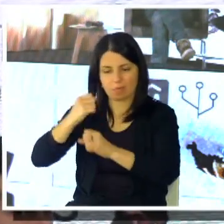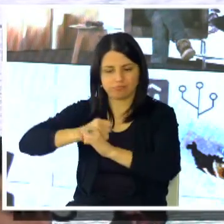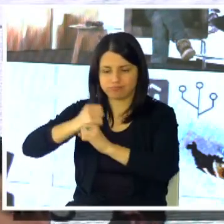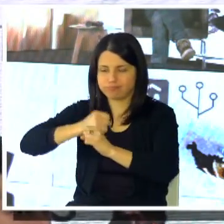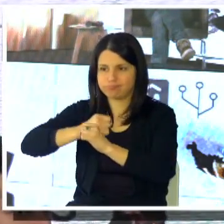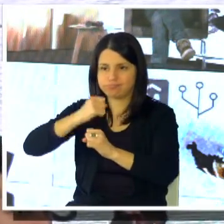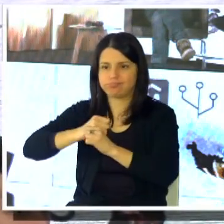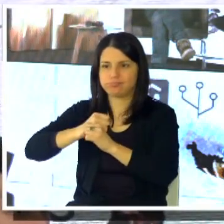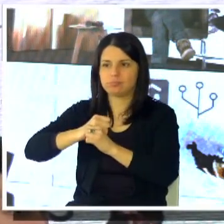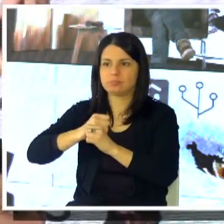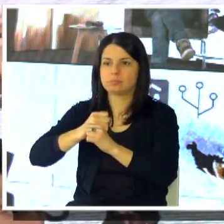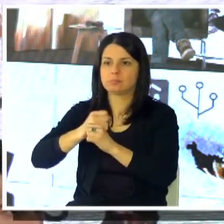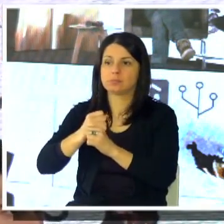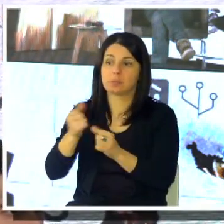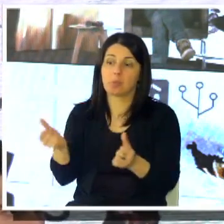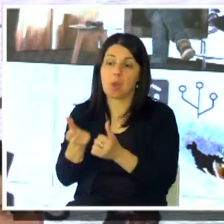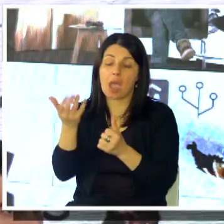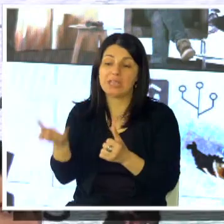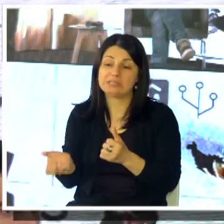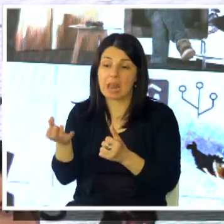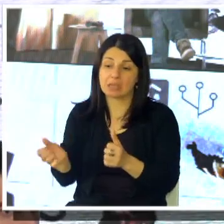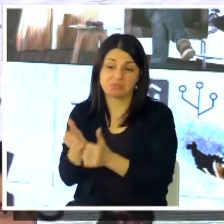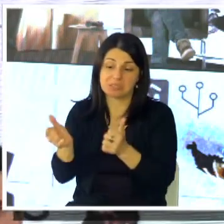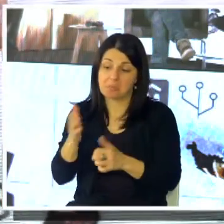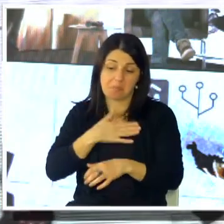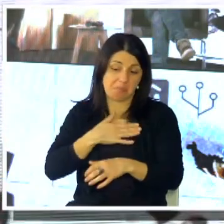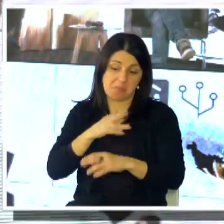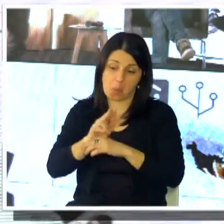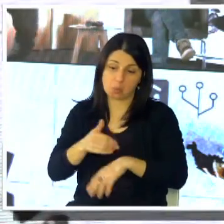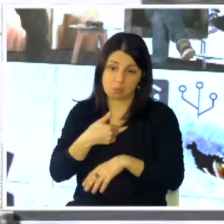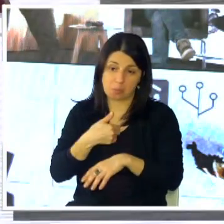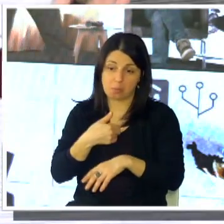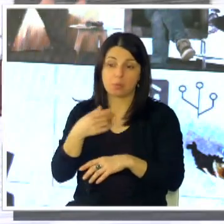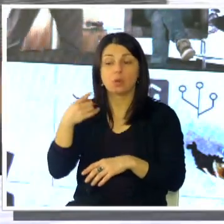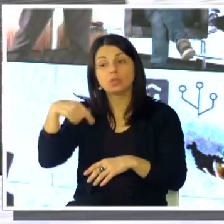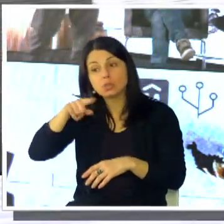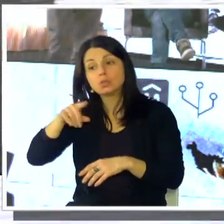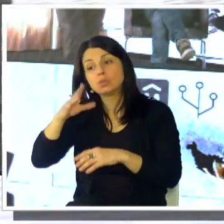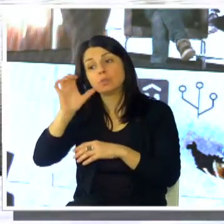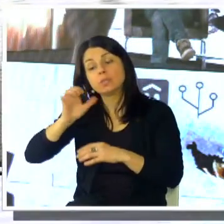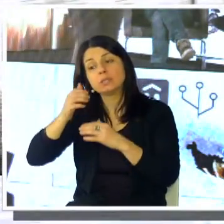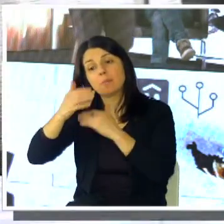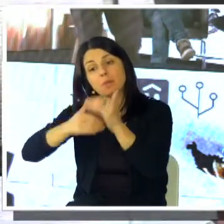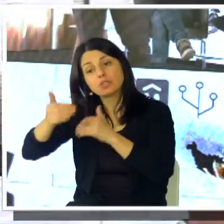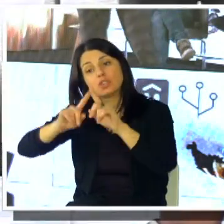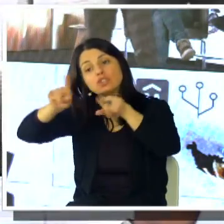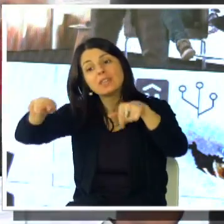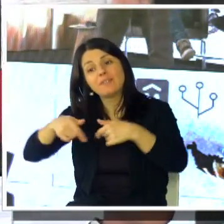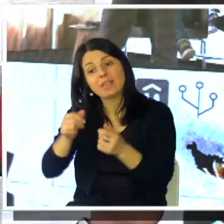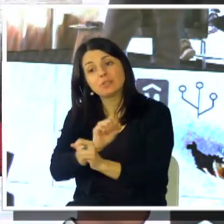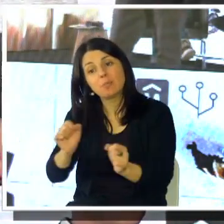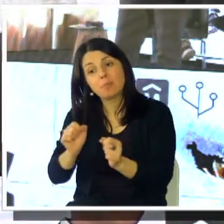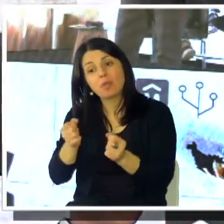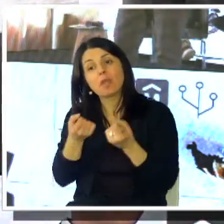la instalación uno se la puede hacer para uso propio, pero nosotros estamos en proceso de certificación para ponerla